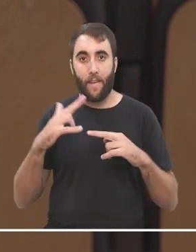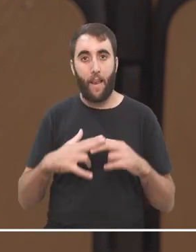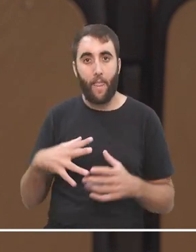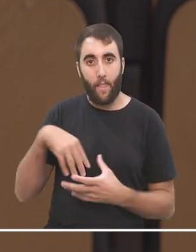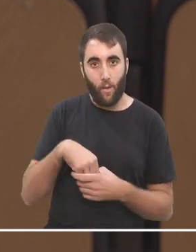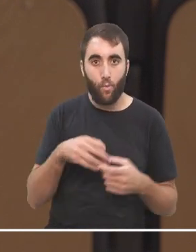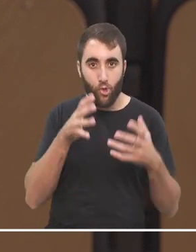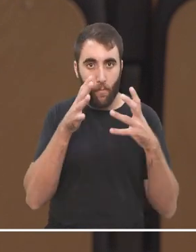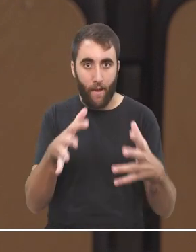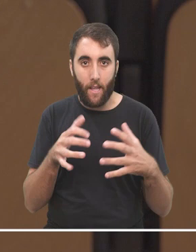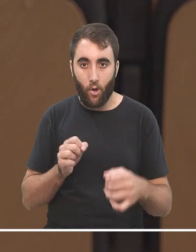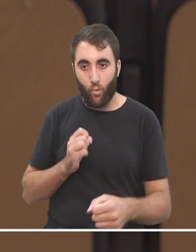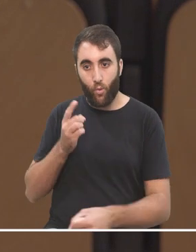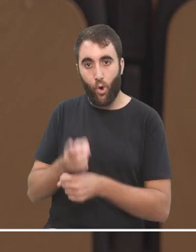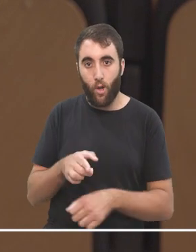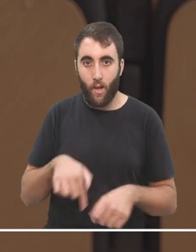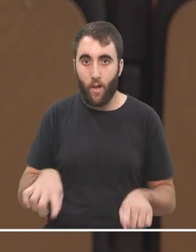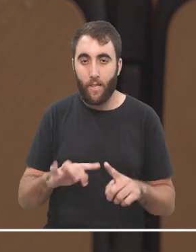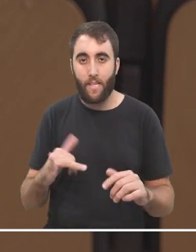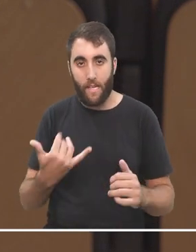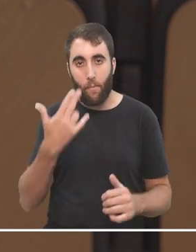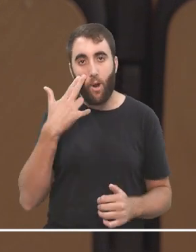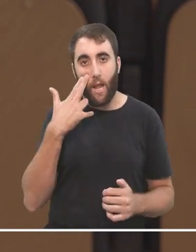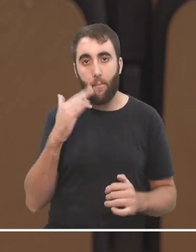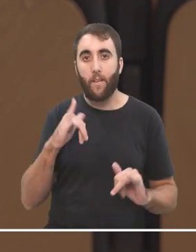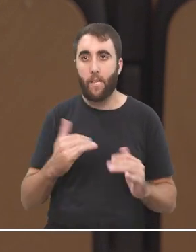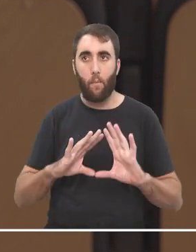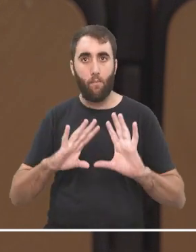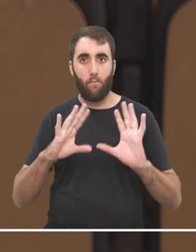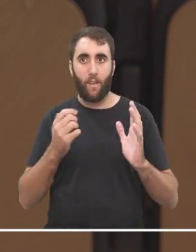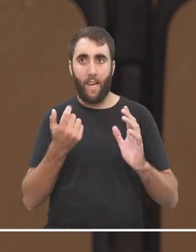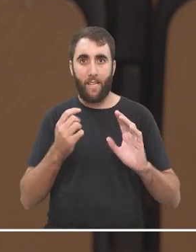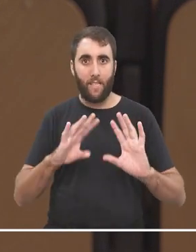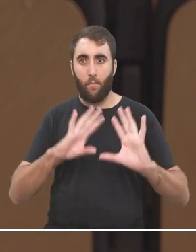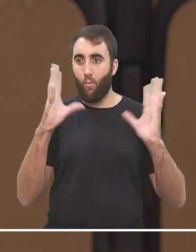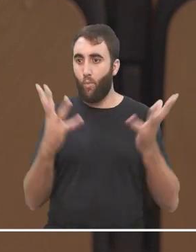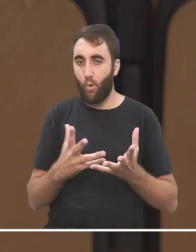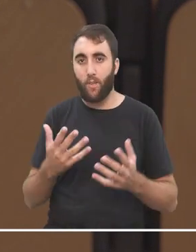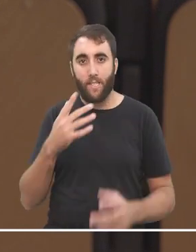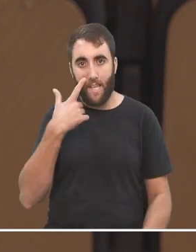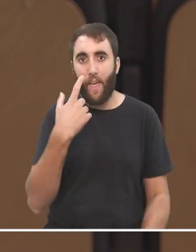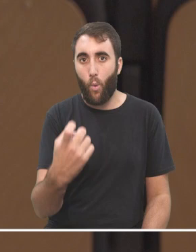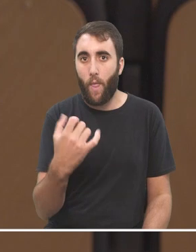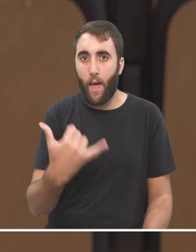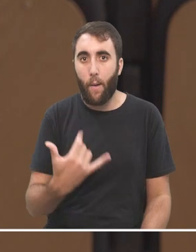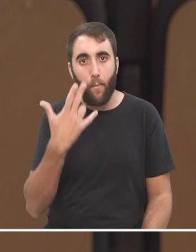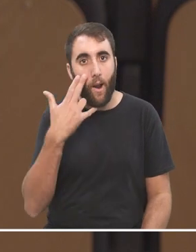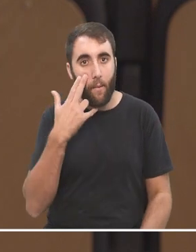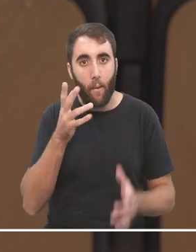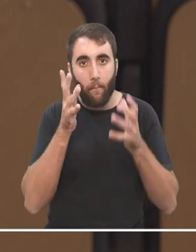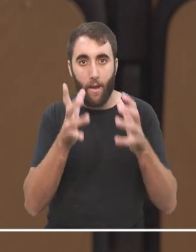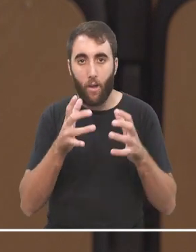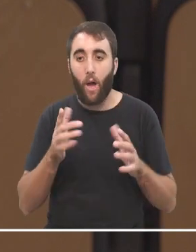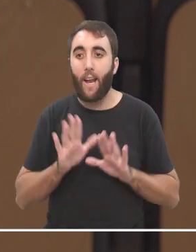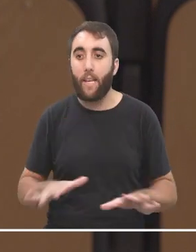conocido y un problema que ya ha sido establecido prácticamente de forma planetaria. Pienso que ahora mismo los